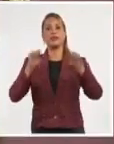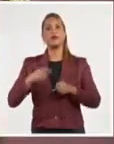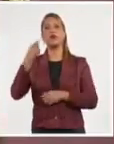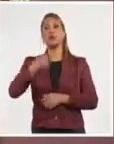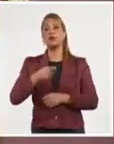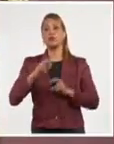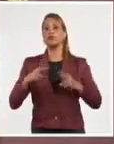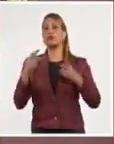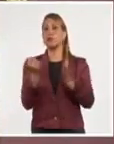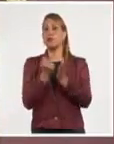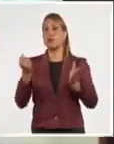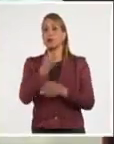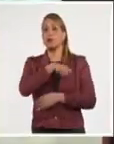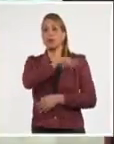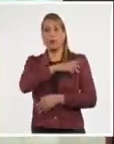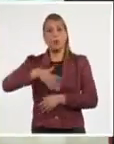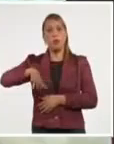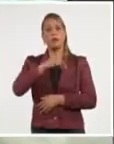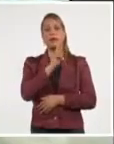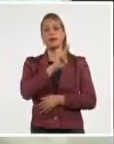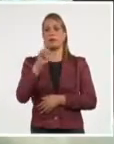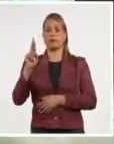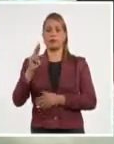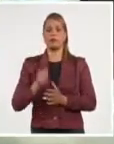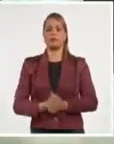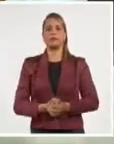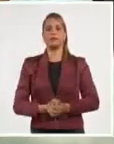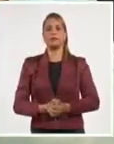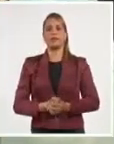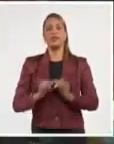compromiso con el pueblo y la revolución.